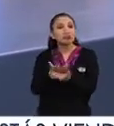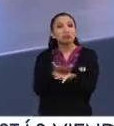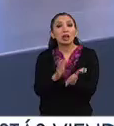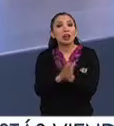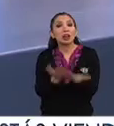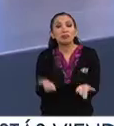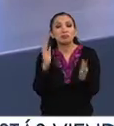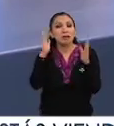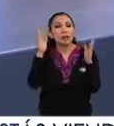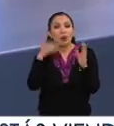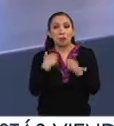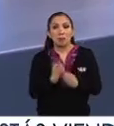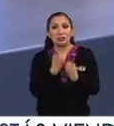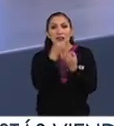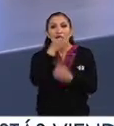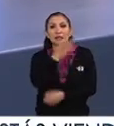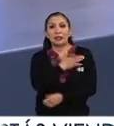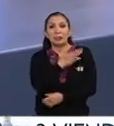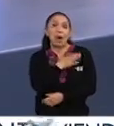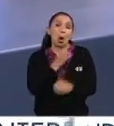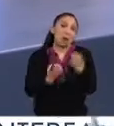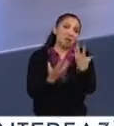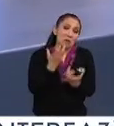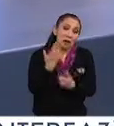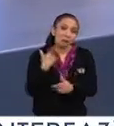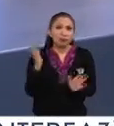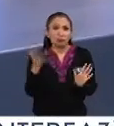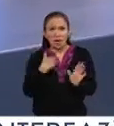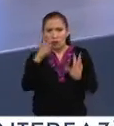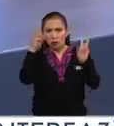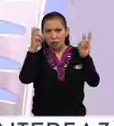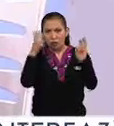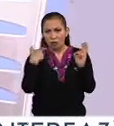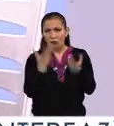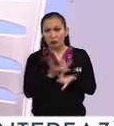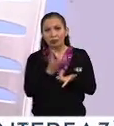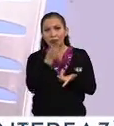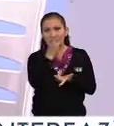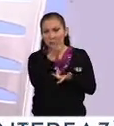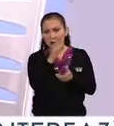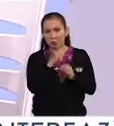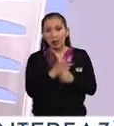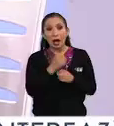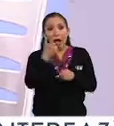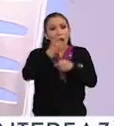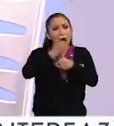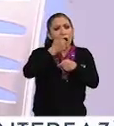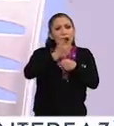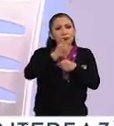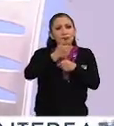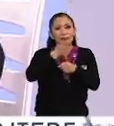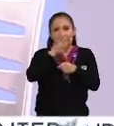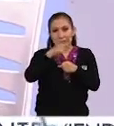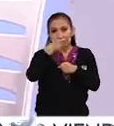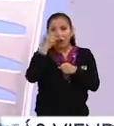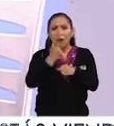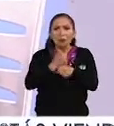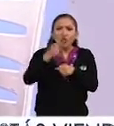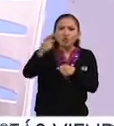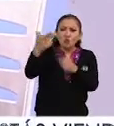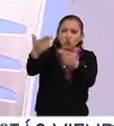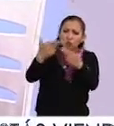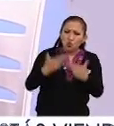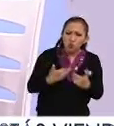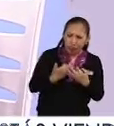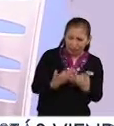con libros espléndidos como La poesía llama. Tiene poemas muy duros, por ejemplo, a un abuelo. Dice, abuelo, nos dijeron que tú nos